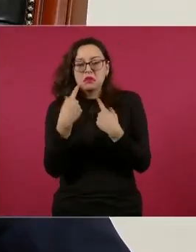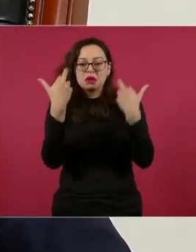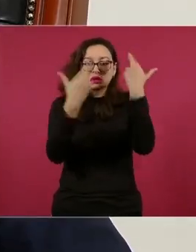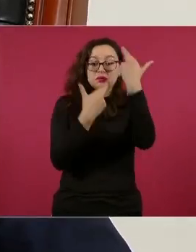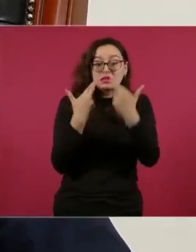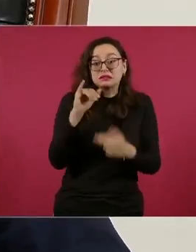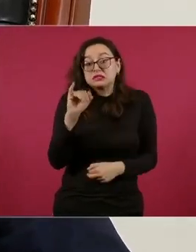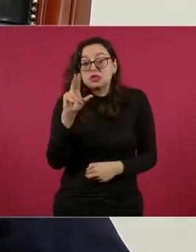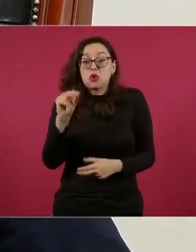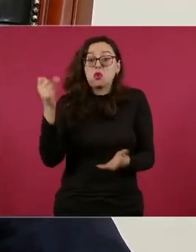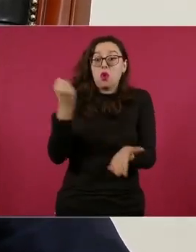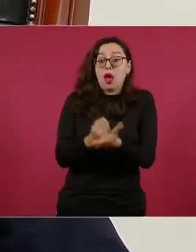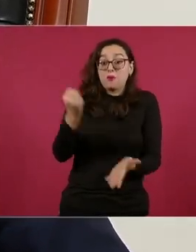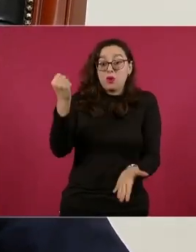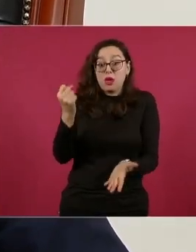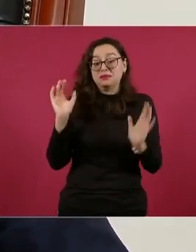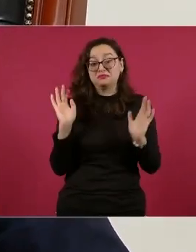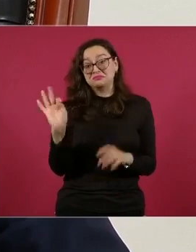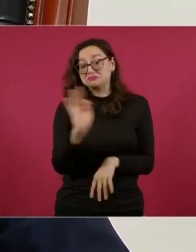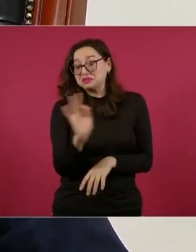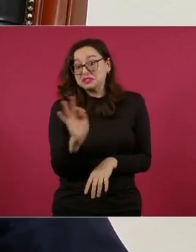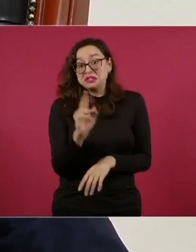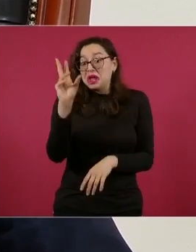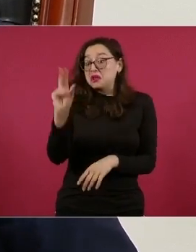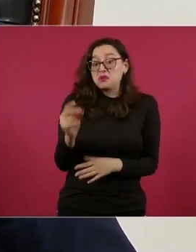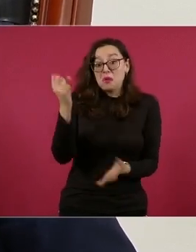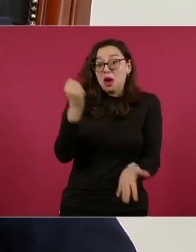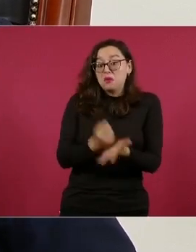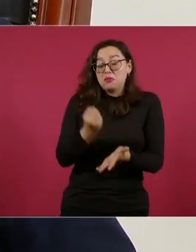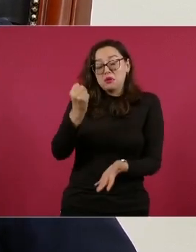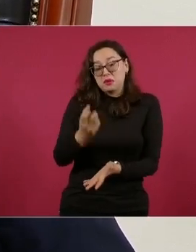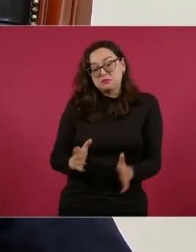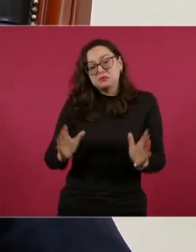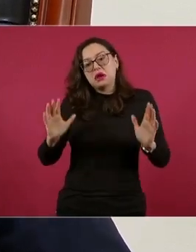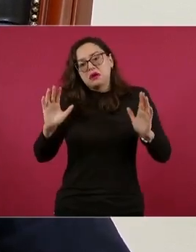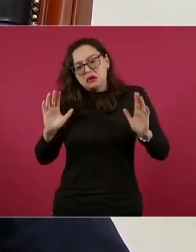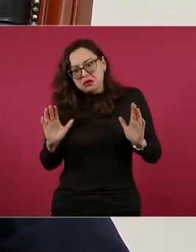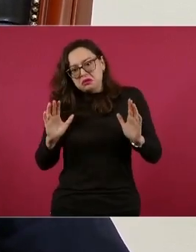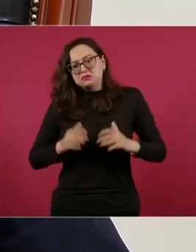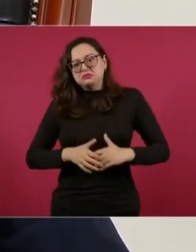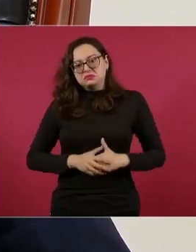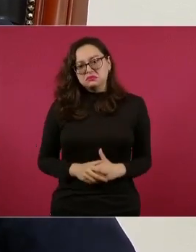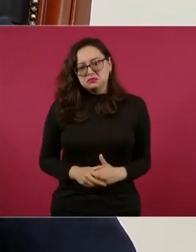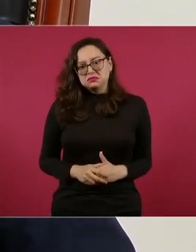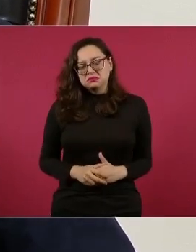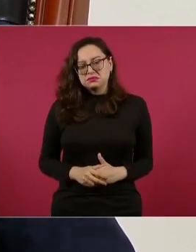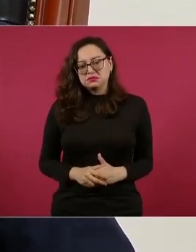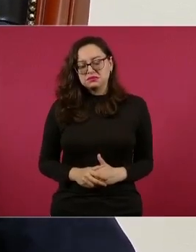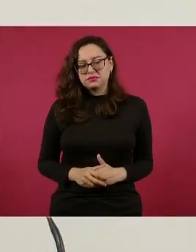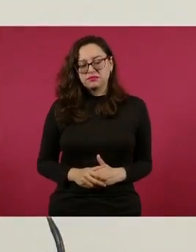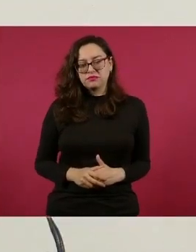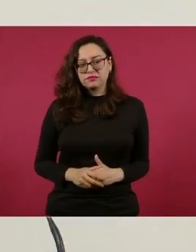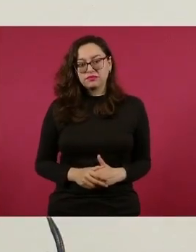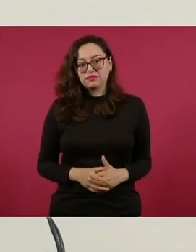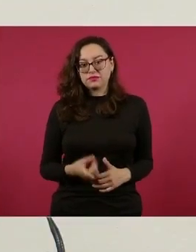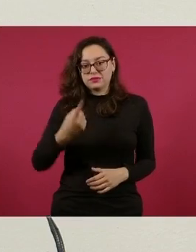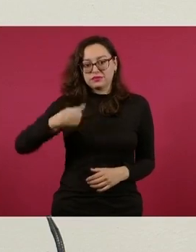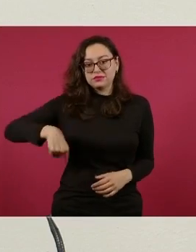donde se aprueban o no las leyes y las reformas. Entonces, si nosotros